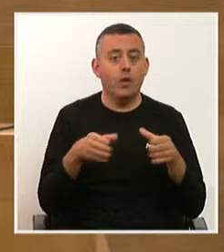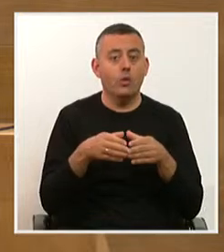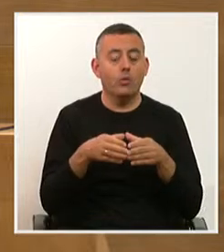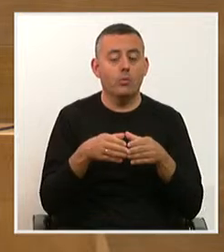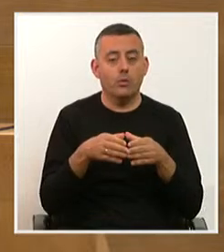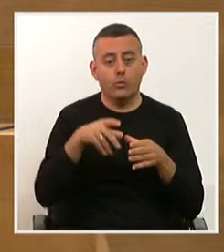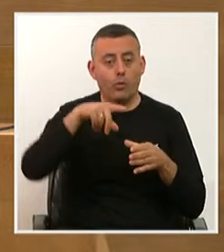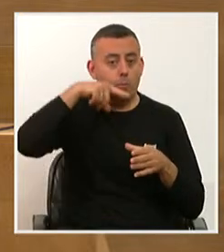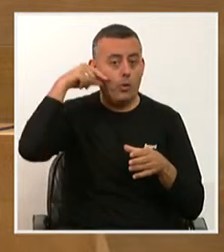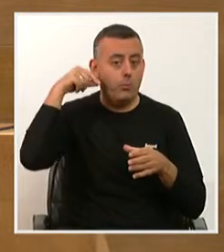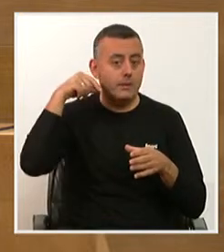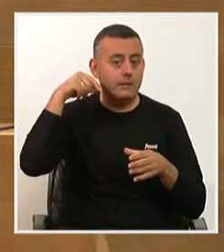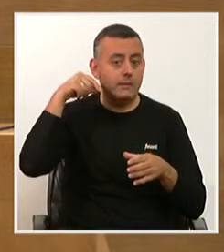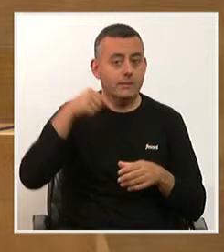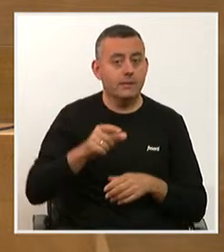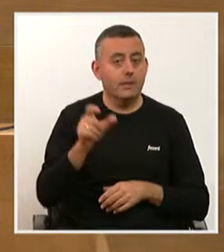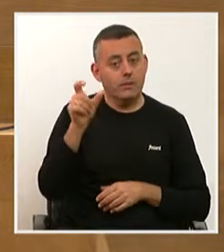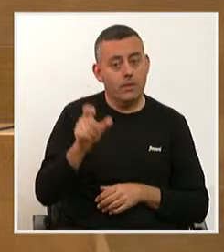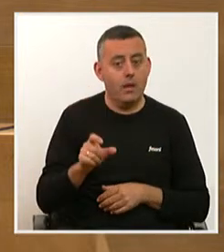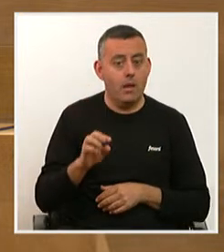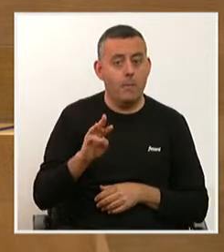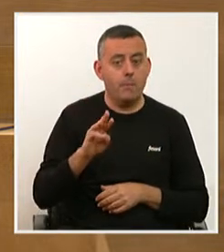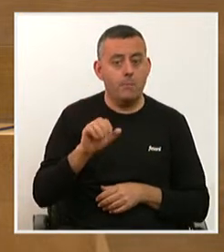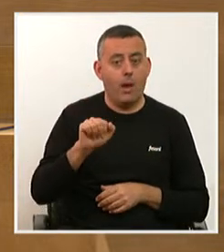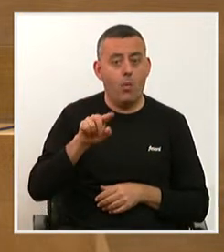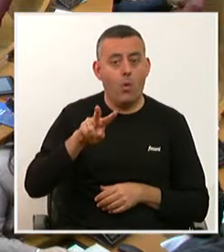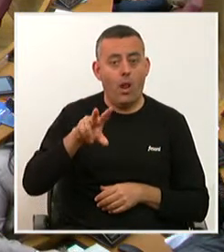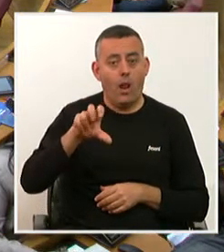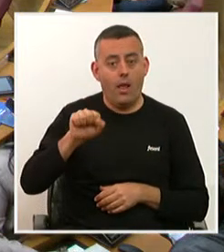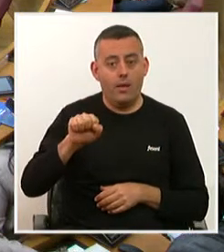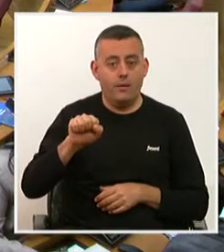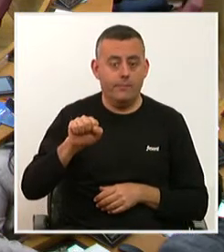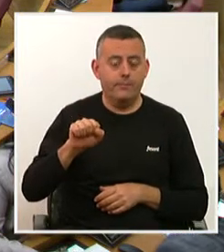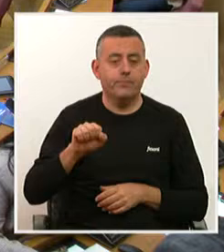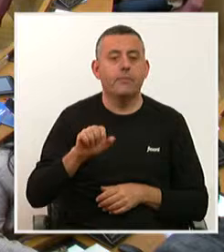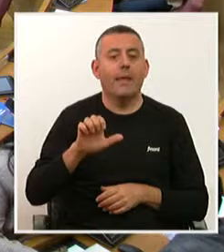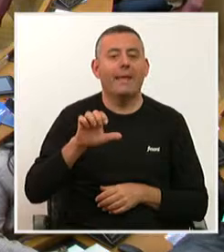compromís La ilustre diputada Paula Espinosa